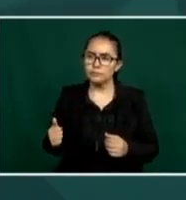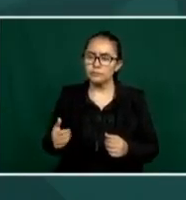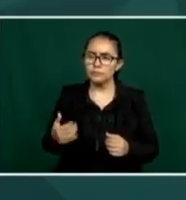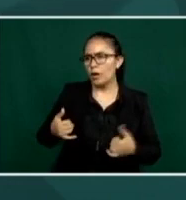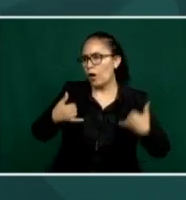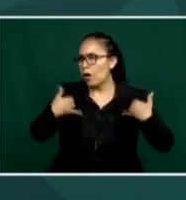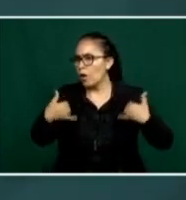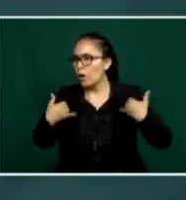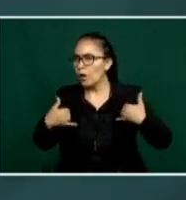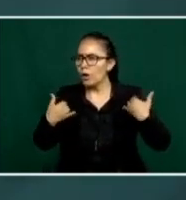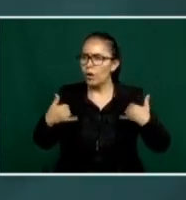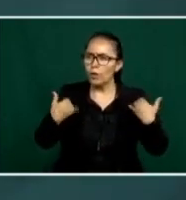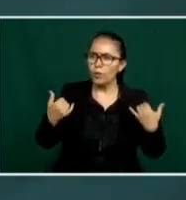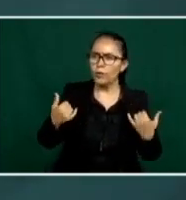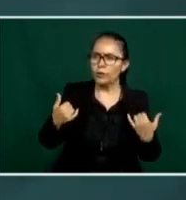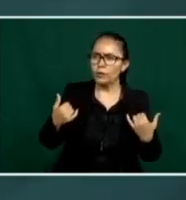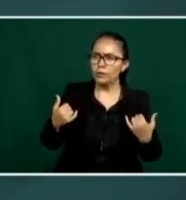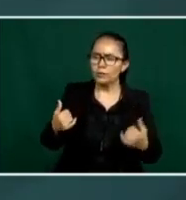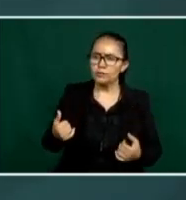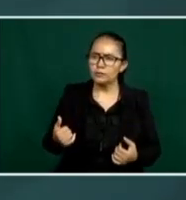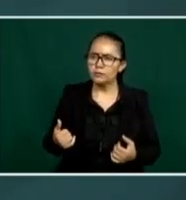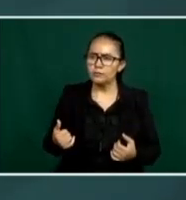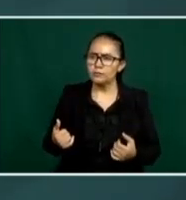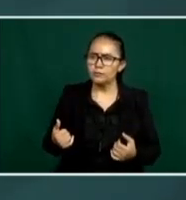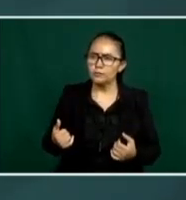jurídicos en